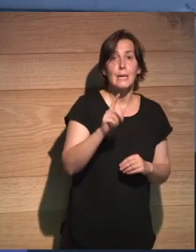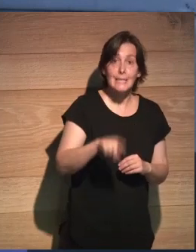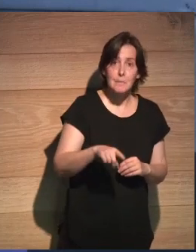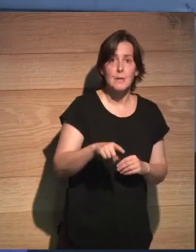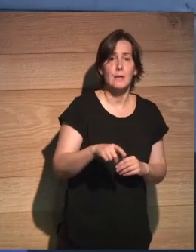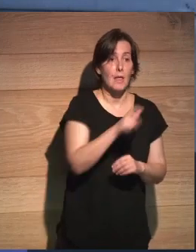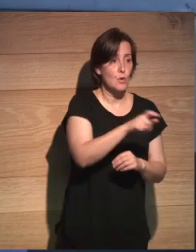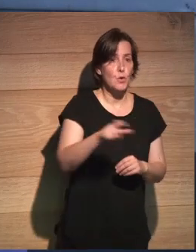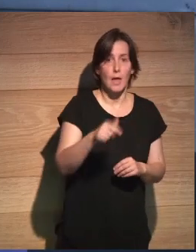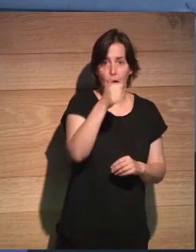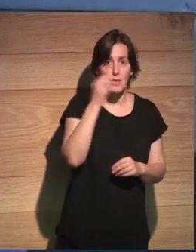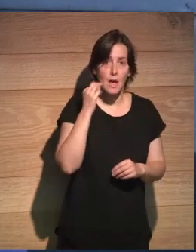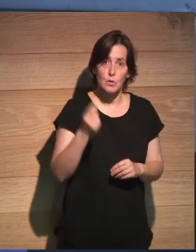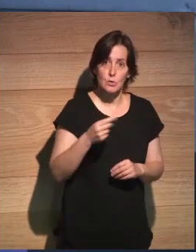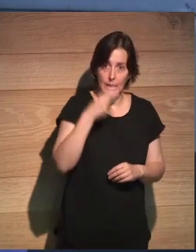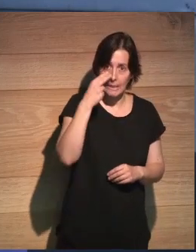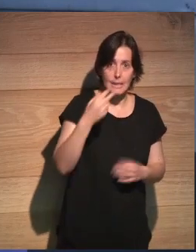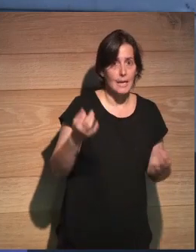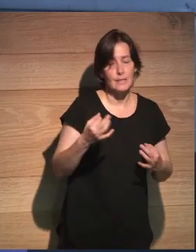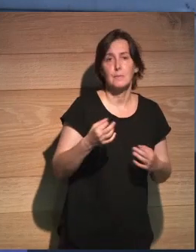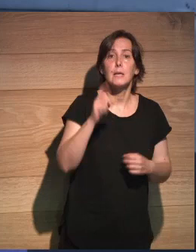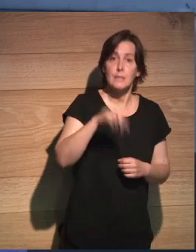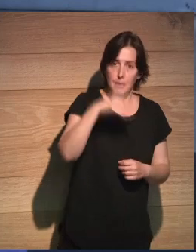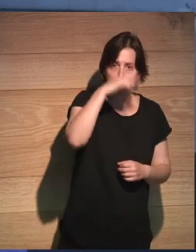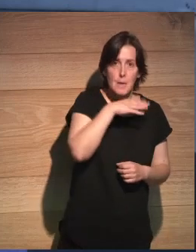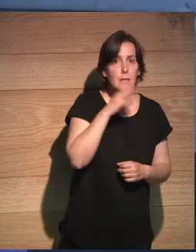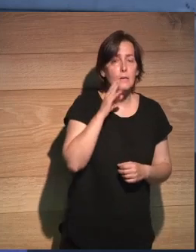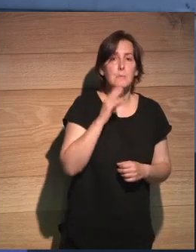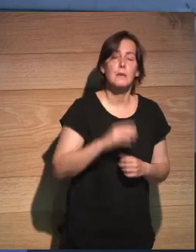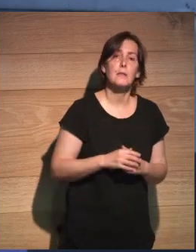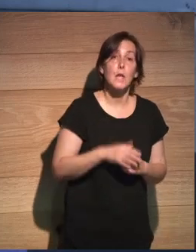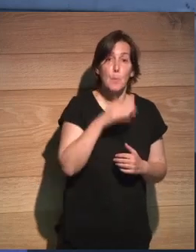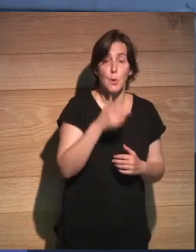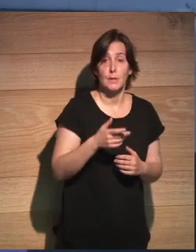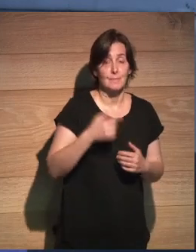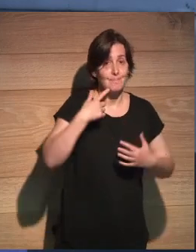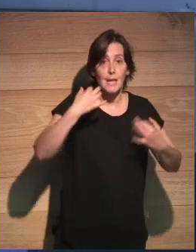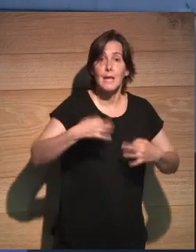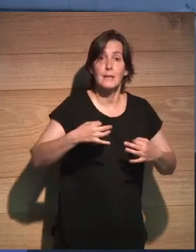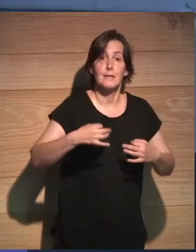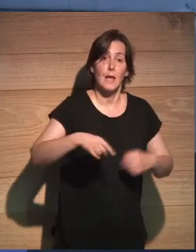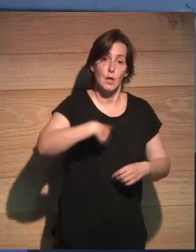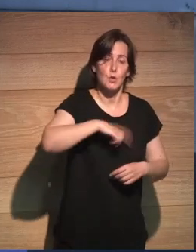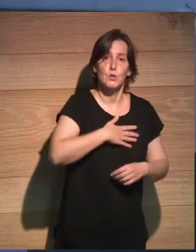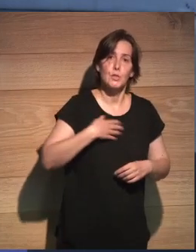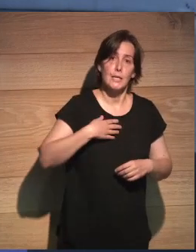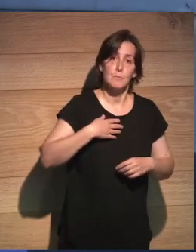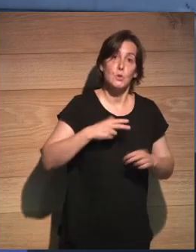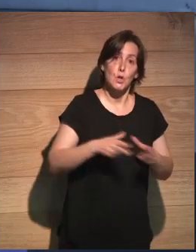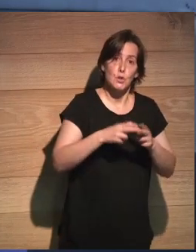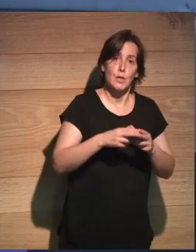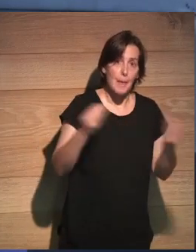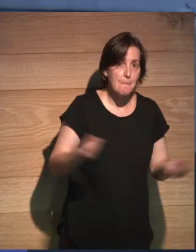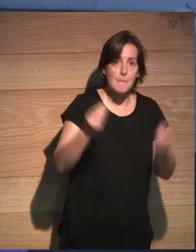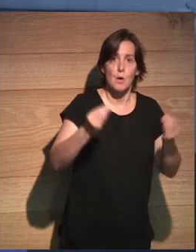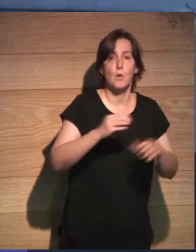como ciudadano y como ciudadana, y también como padre y como madre, porque en definitiva lo que queremos es dejar una sociedad mejor para nuestro hijo.